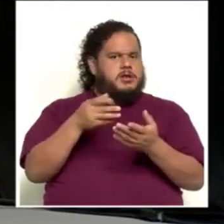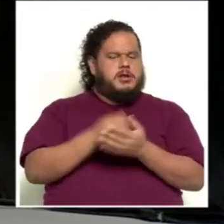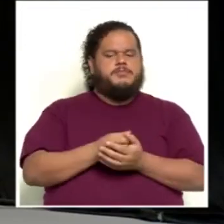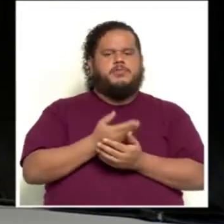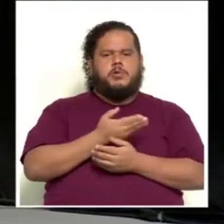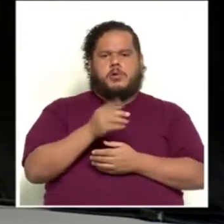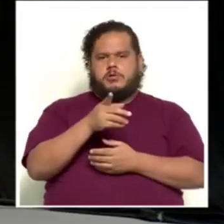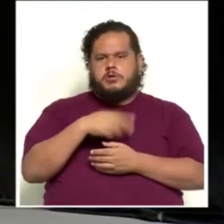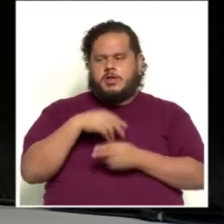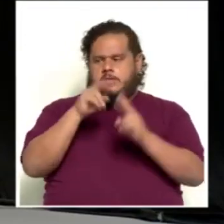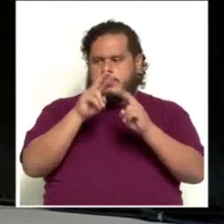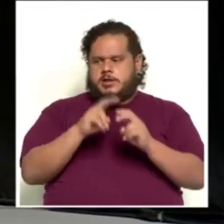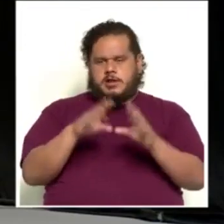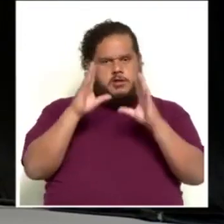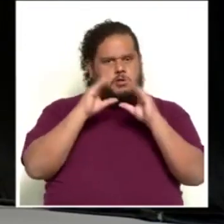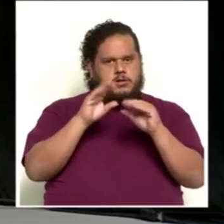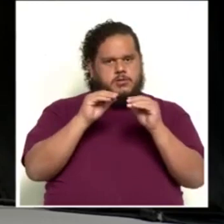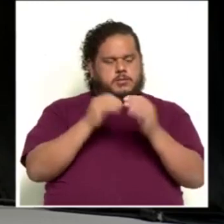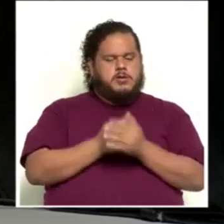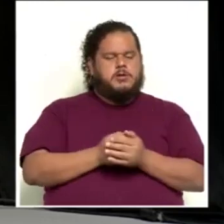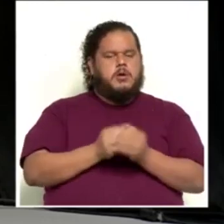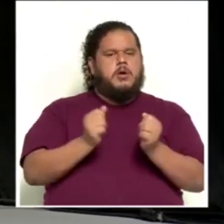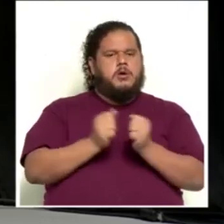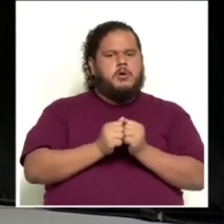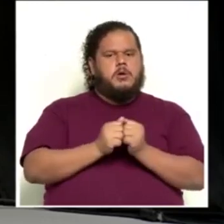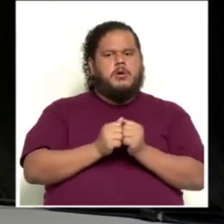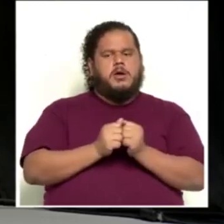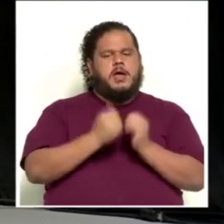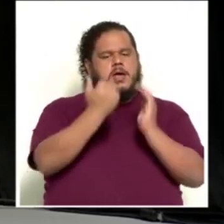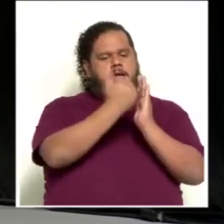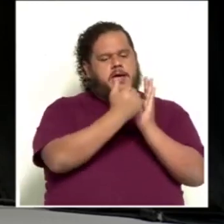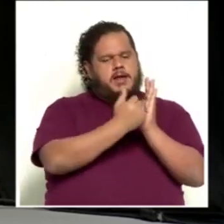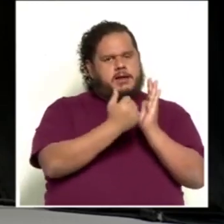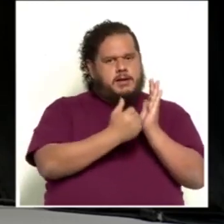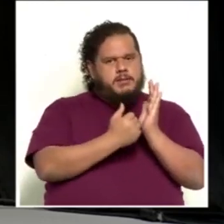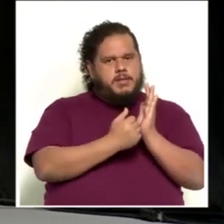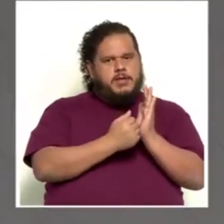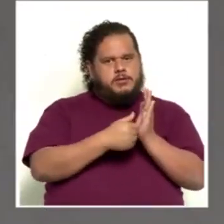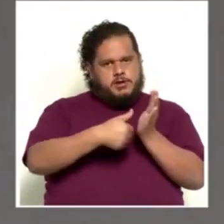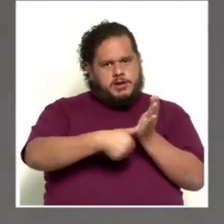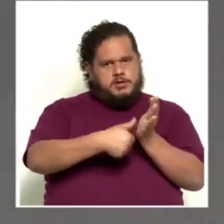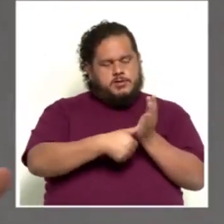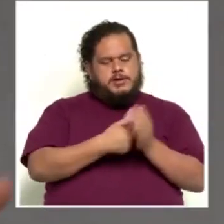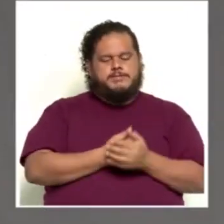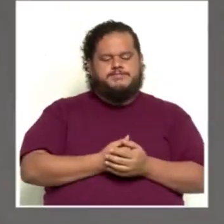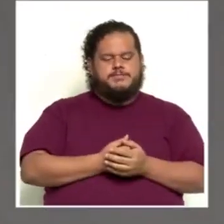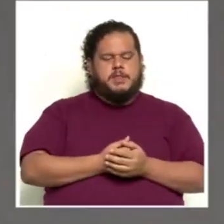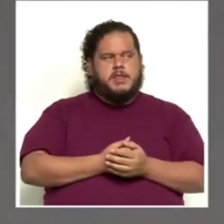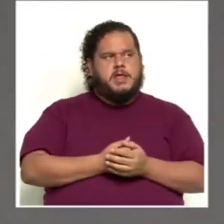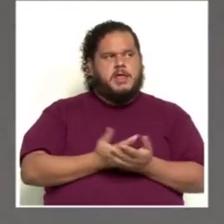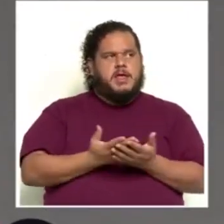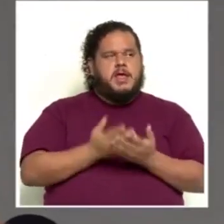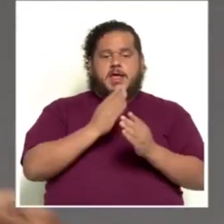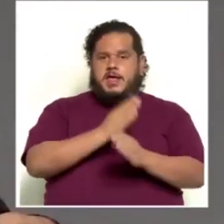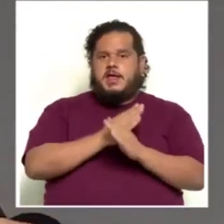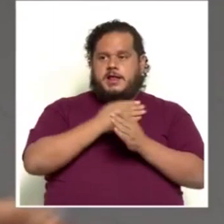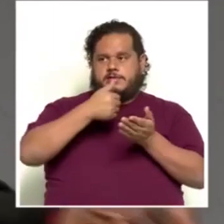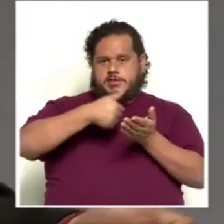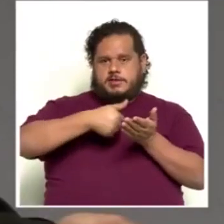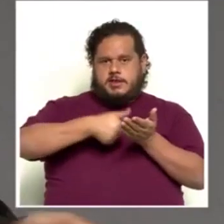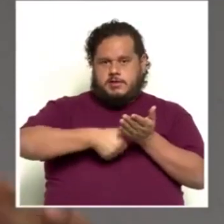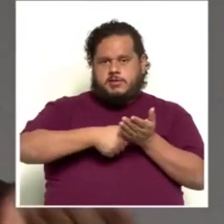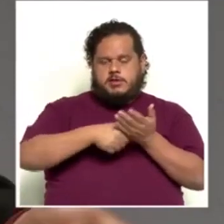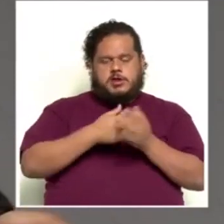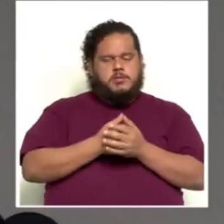uno va analizando los datos, ya contrastando con el padrón electoral, más bien el abstencionismo obviamente en este